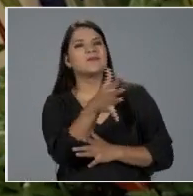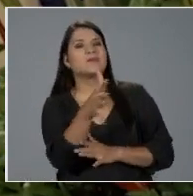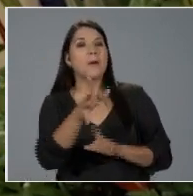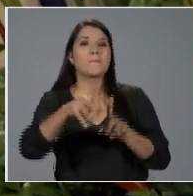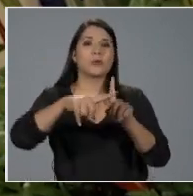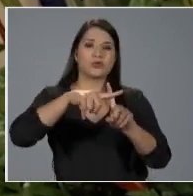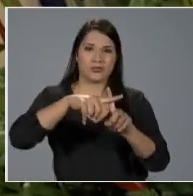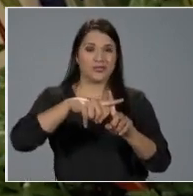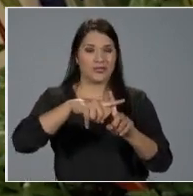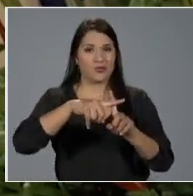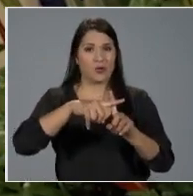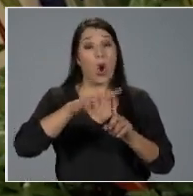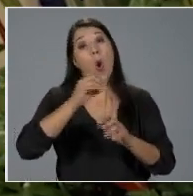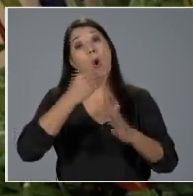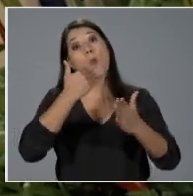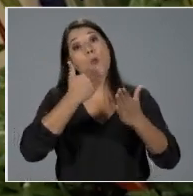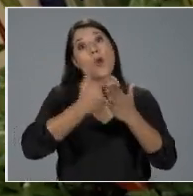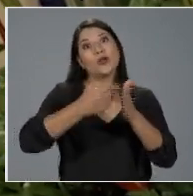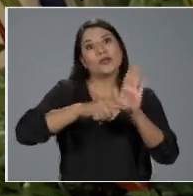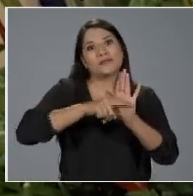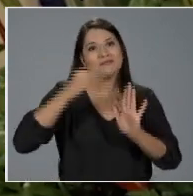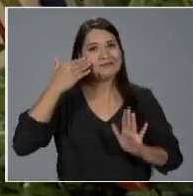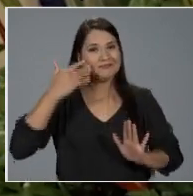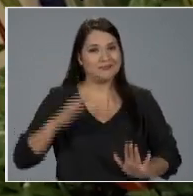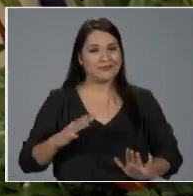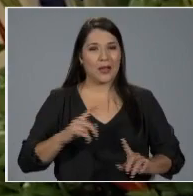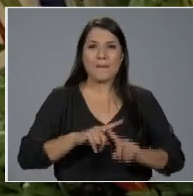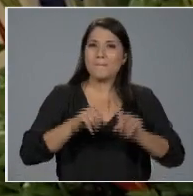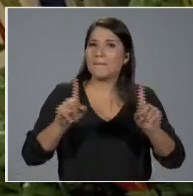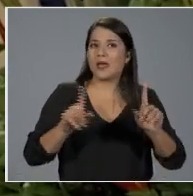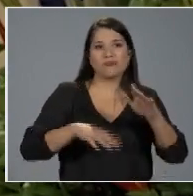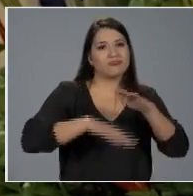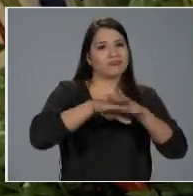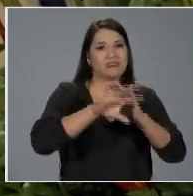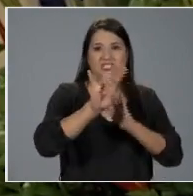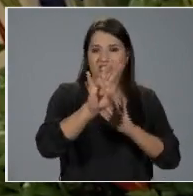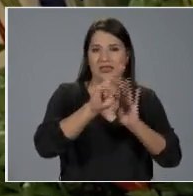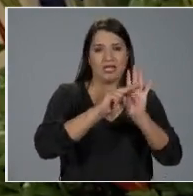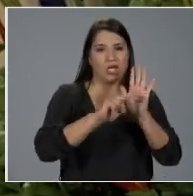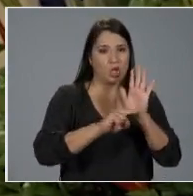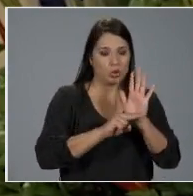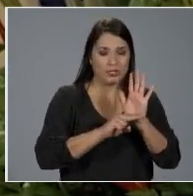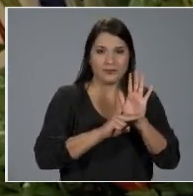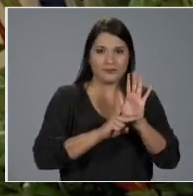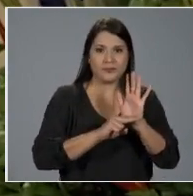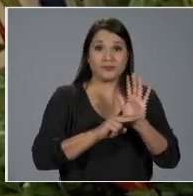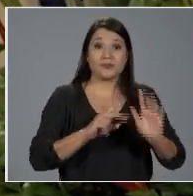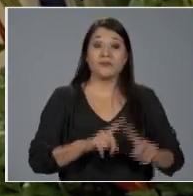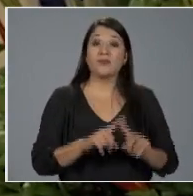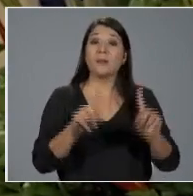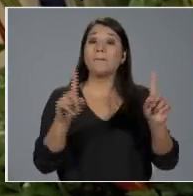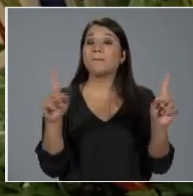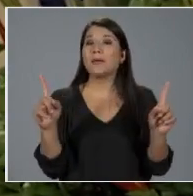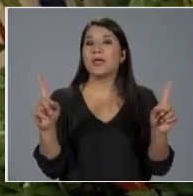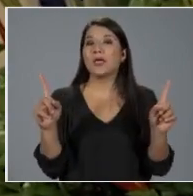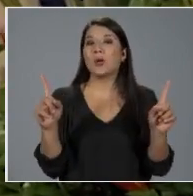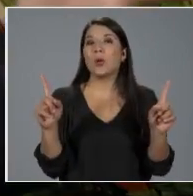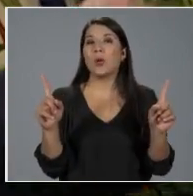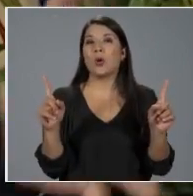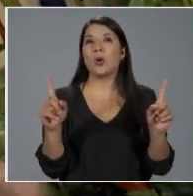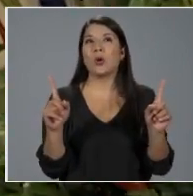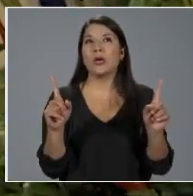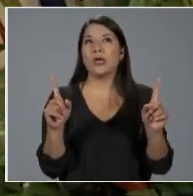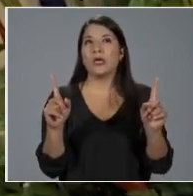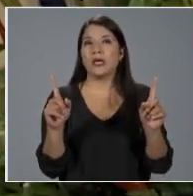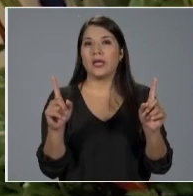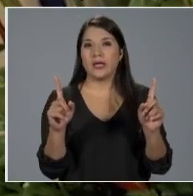positivo, digamos, o un bueno negativo, pero no más que eso. Pero fuera de un poco de